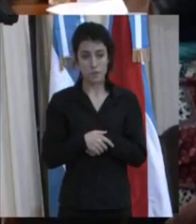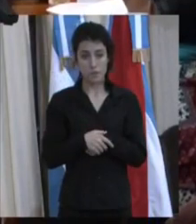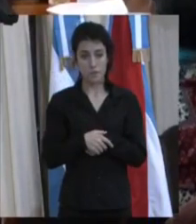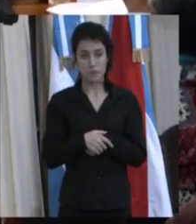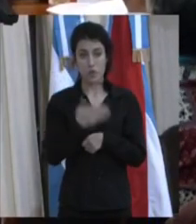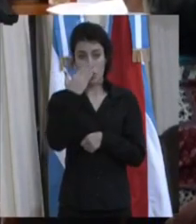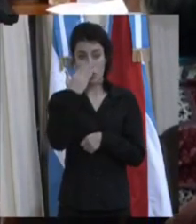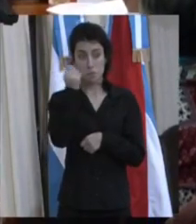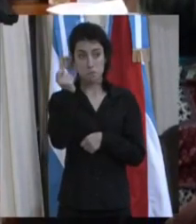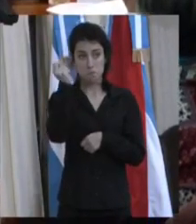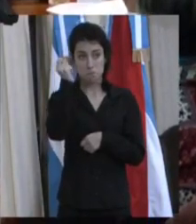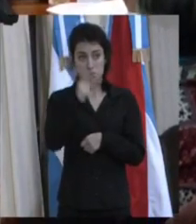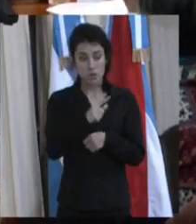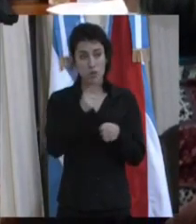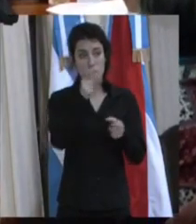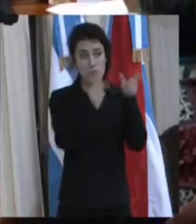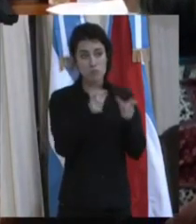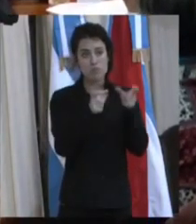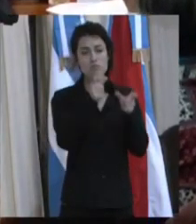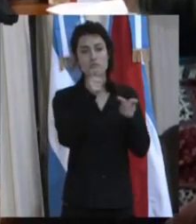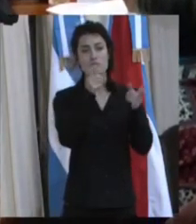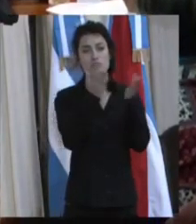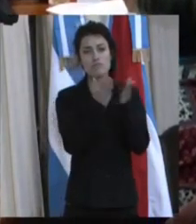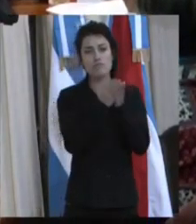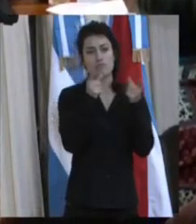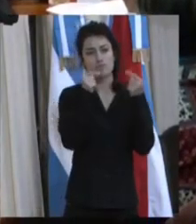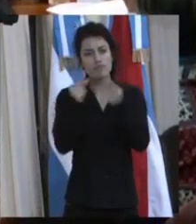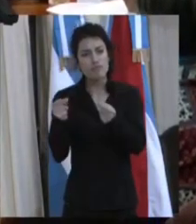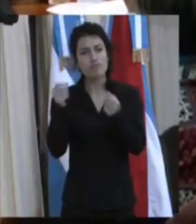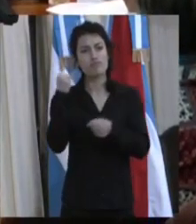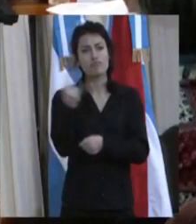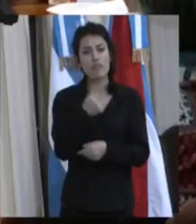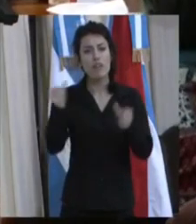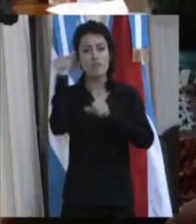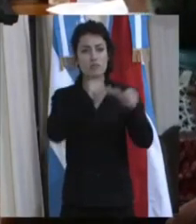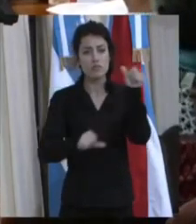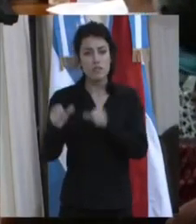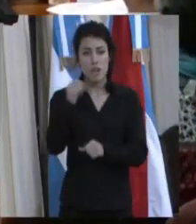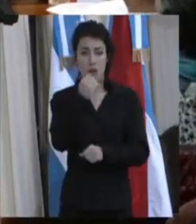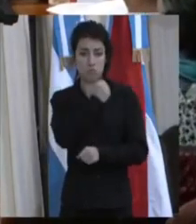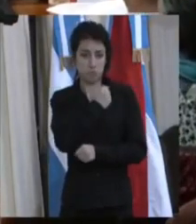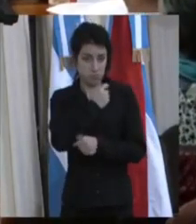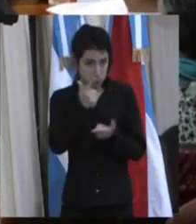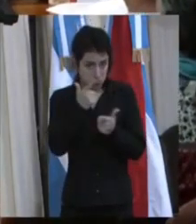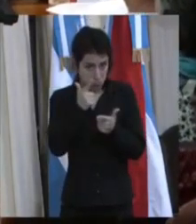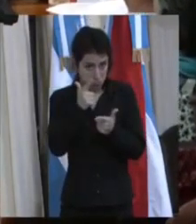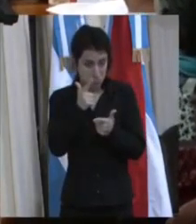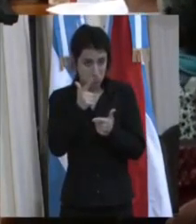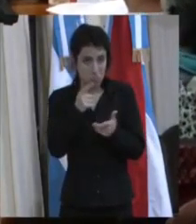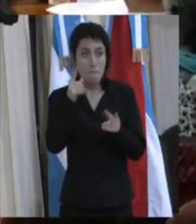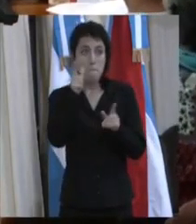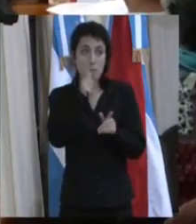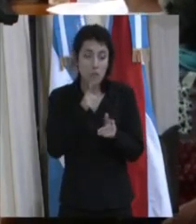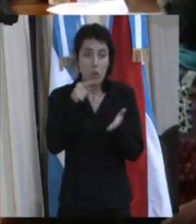1918, Córdoba. Los estudiantes venían reclamando una universidad más científica y laica, similar a la de Buenos Aires